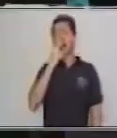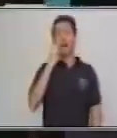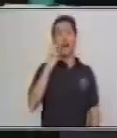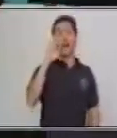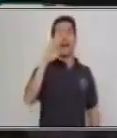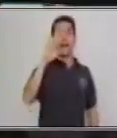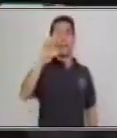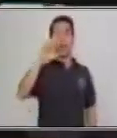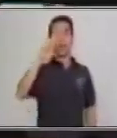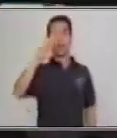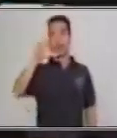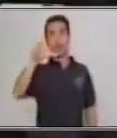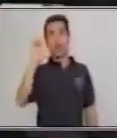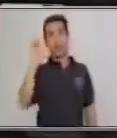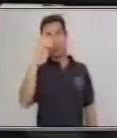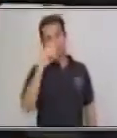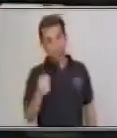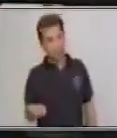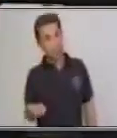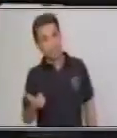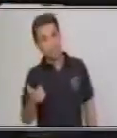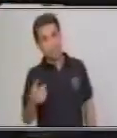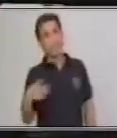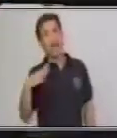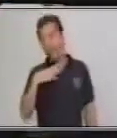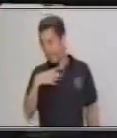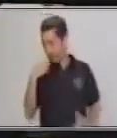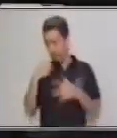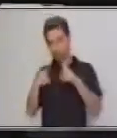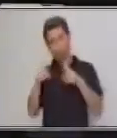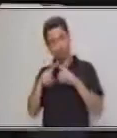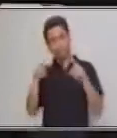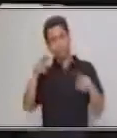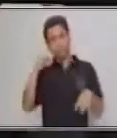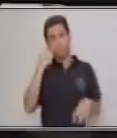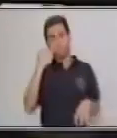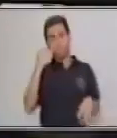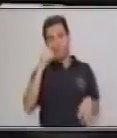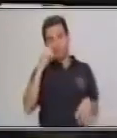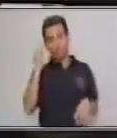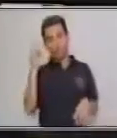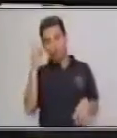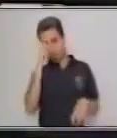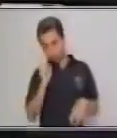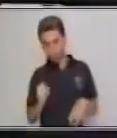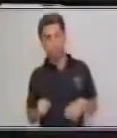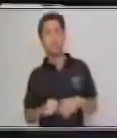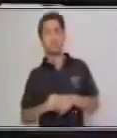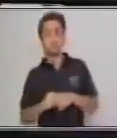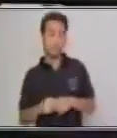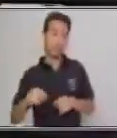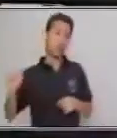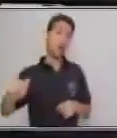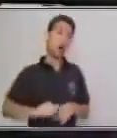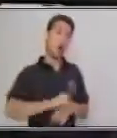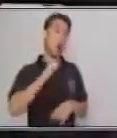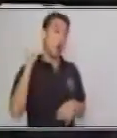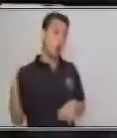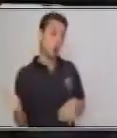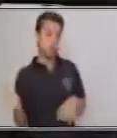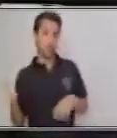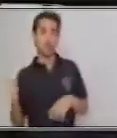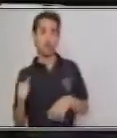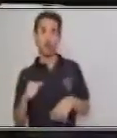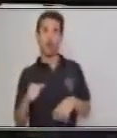¿Sí? Muy bien. Otro texto narrativo que a ustedes les fascina y les encanta mucho son